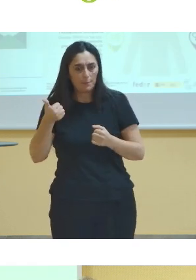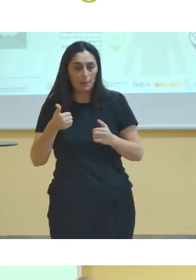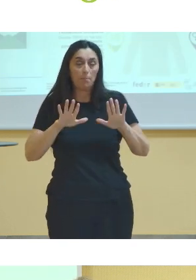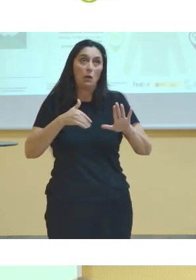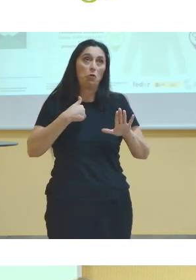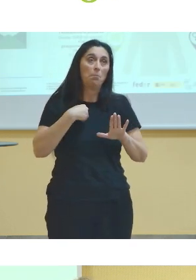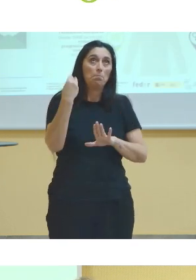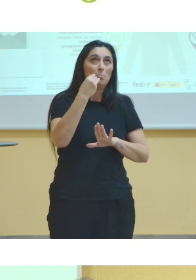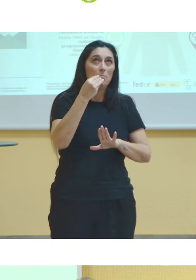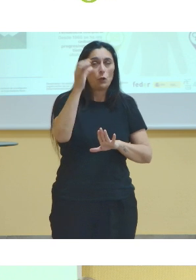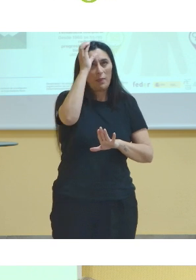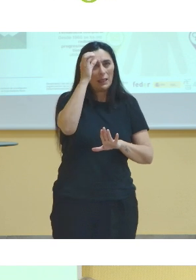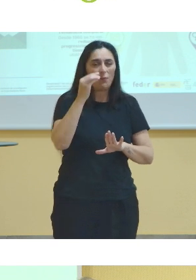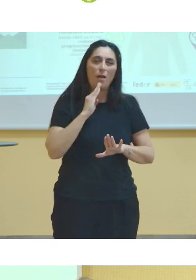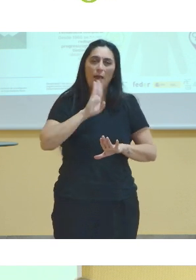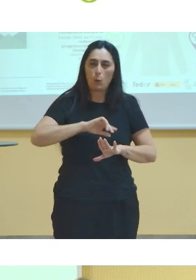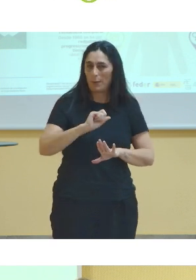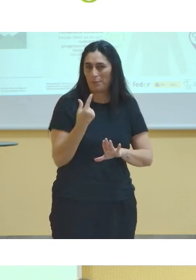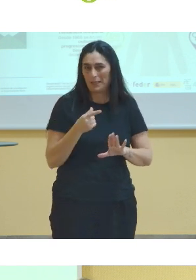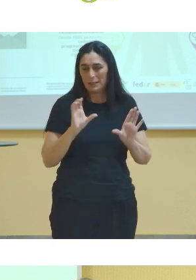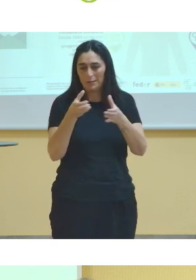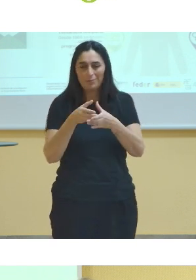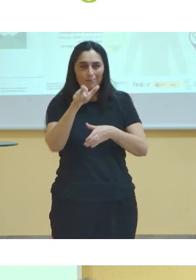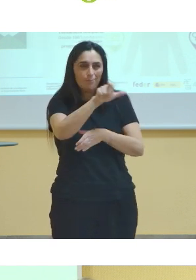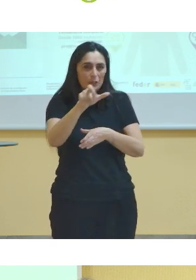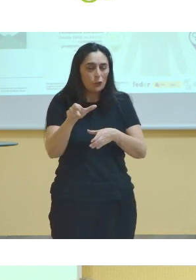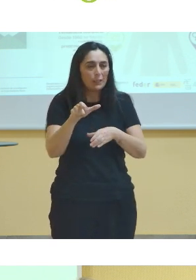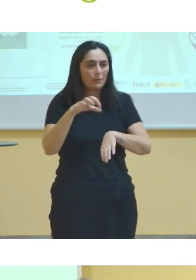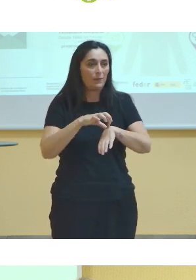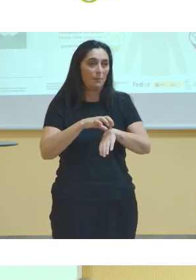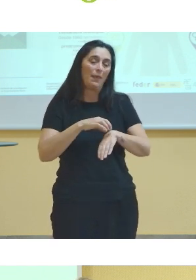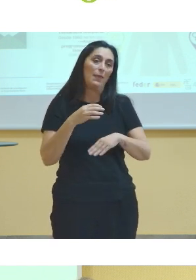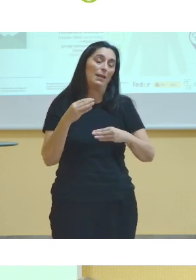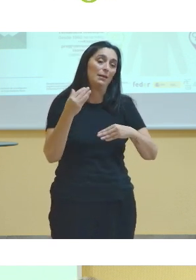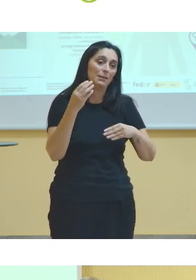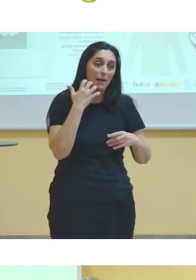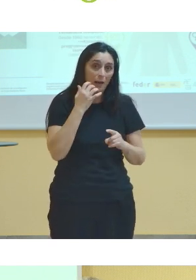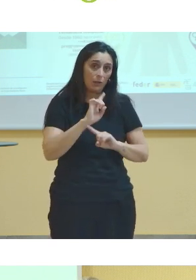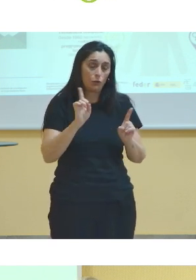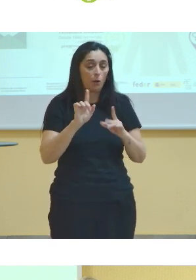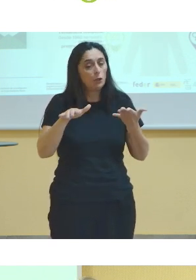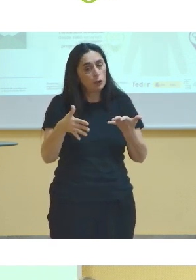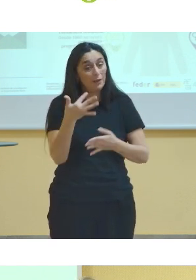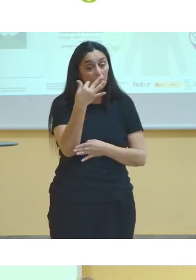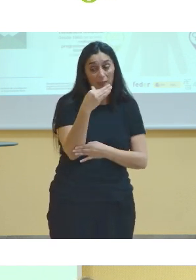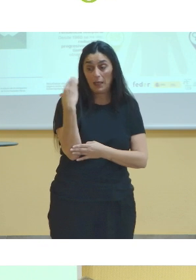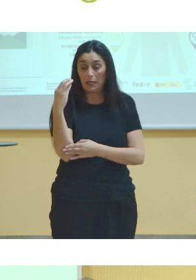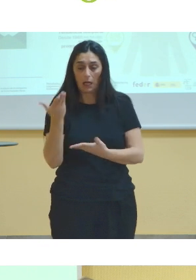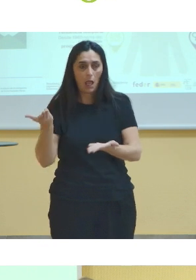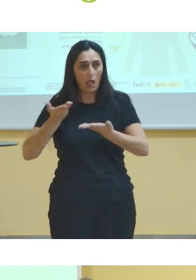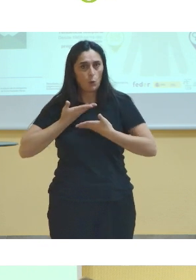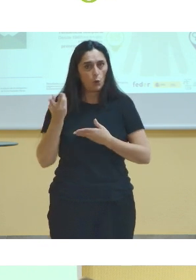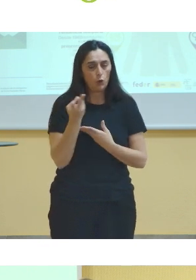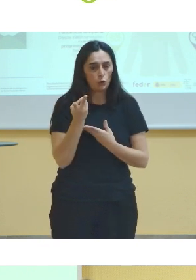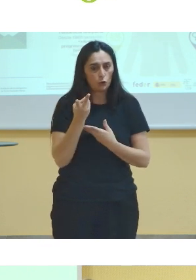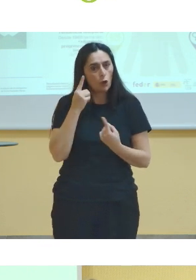que fuera el formato más adecuado para las personas del colectivo de enfermedades raras, y contamos con la ayuda de FEDER y con la ayuda de CREER para poder